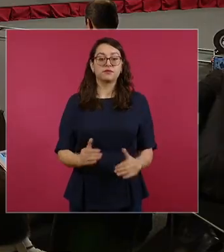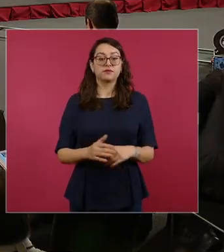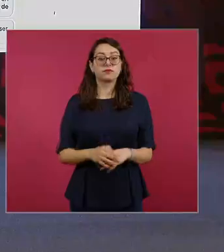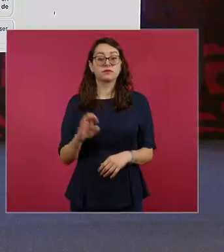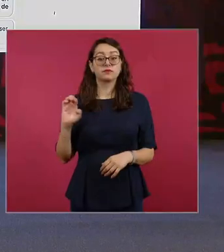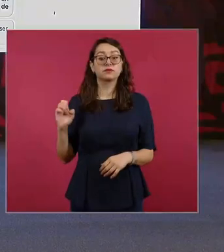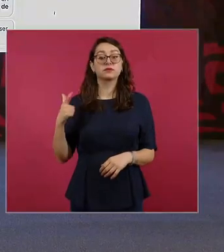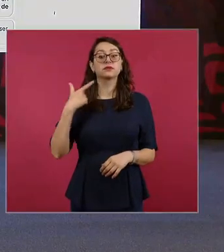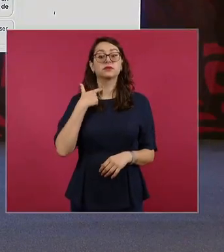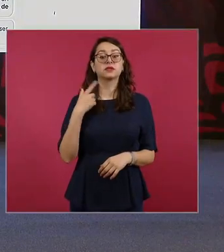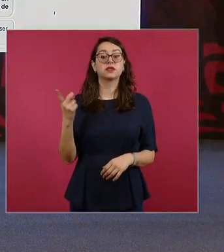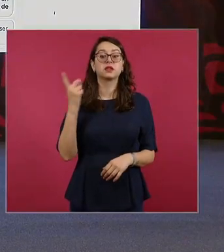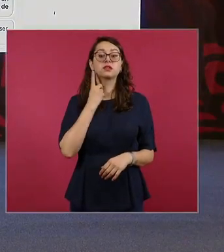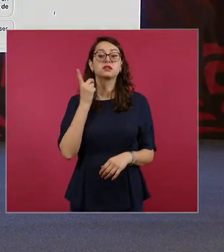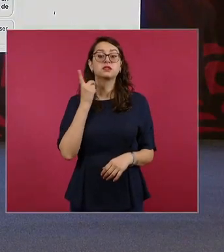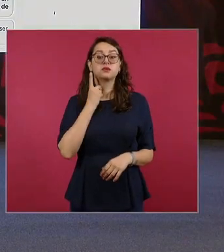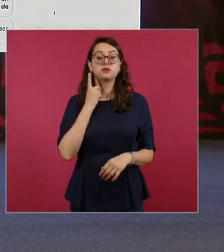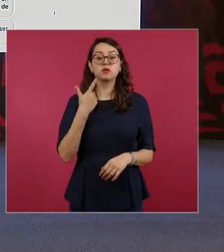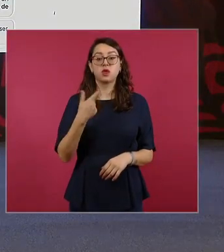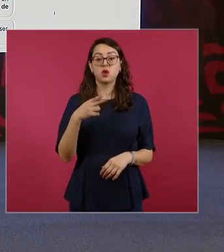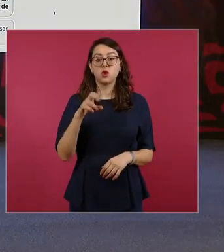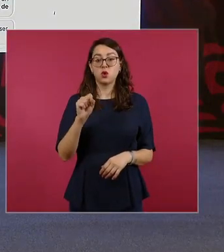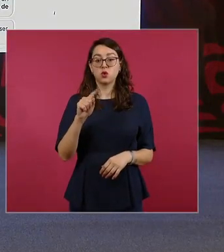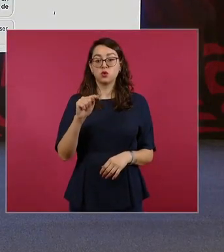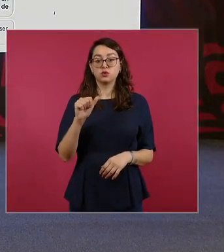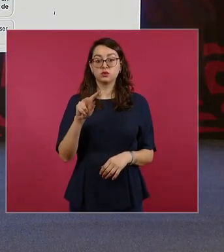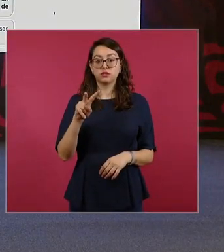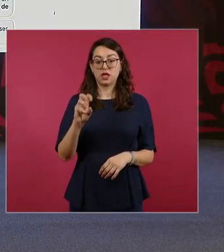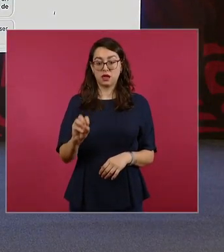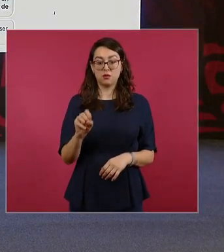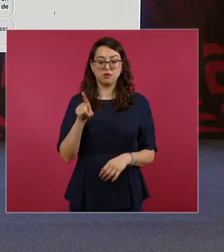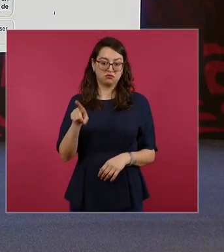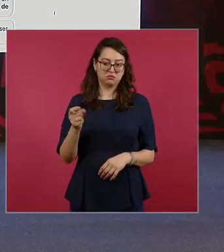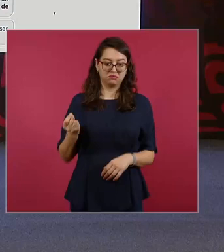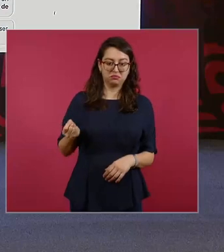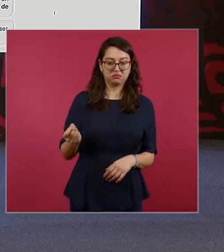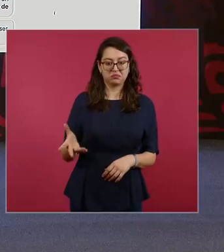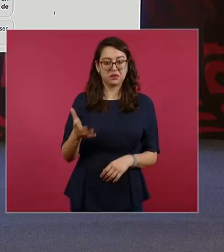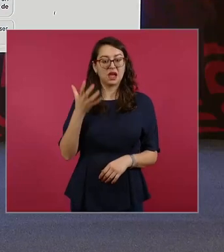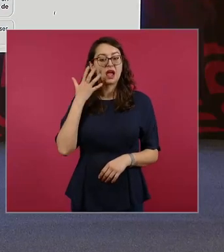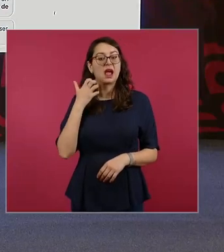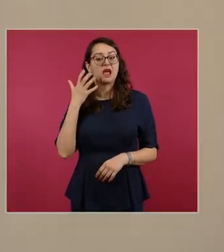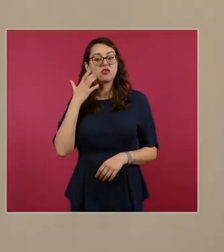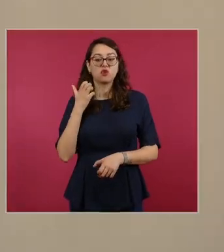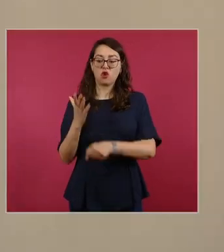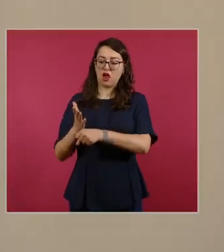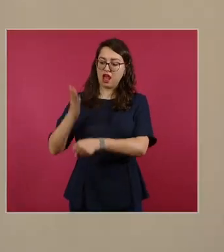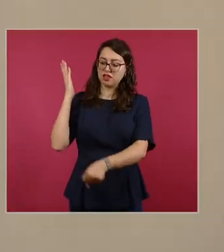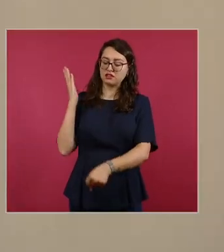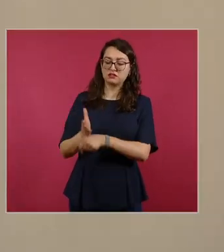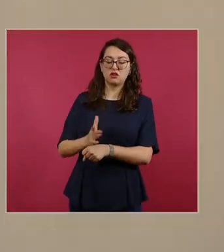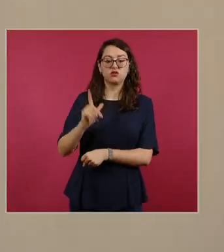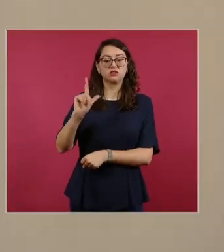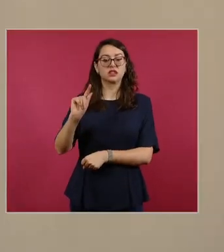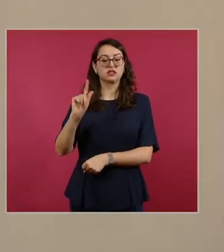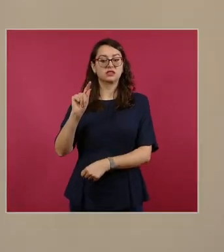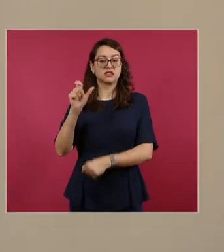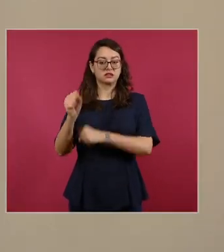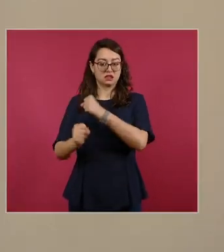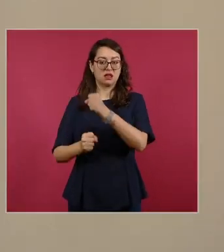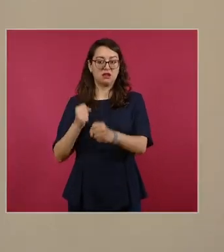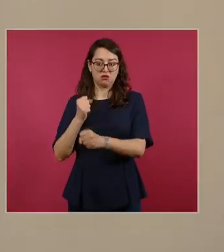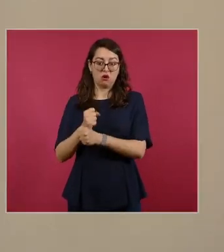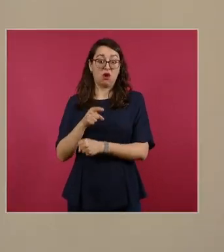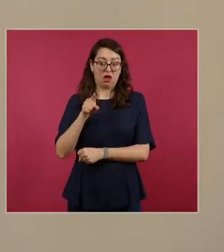exdiputado oaxaqueño Gustavo N., alias El Gato, él fue sentenciado a 70 años de prisión por un